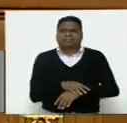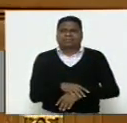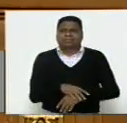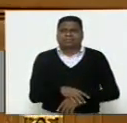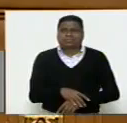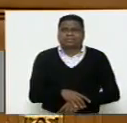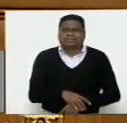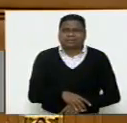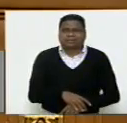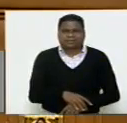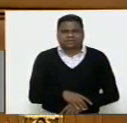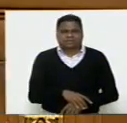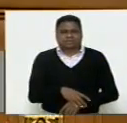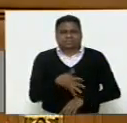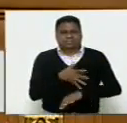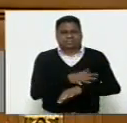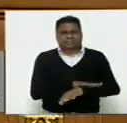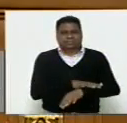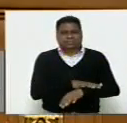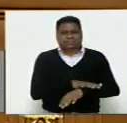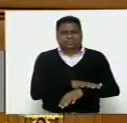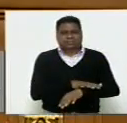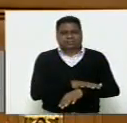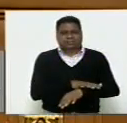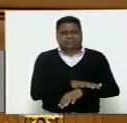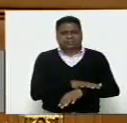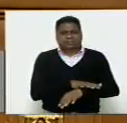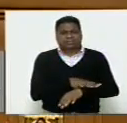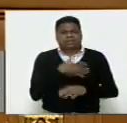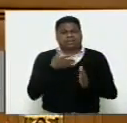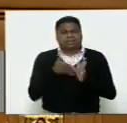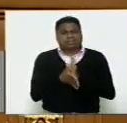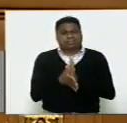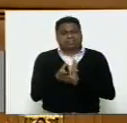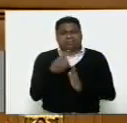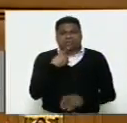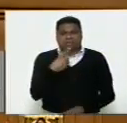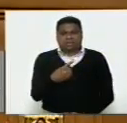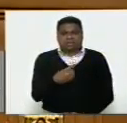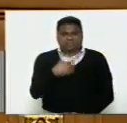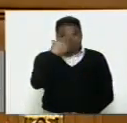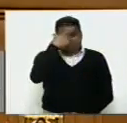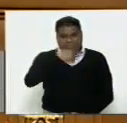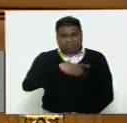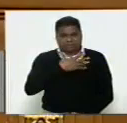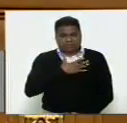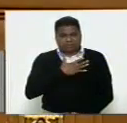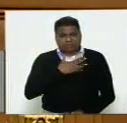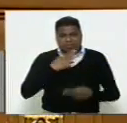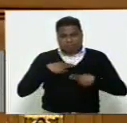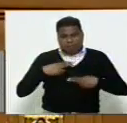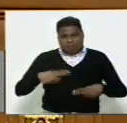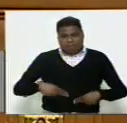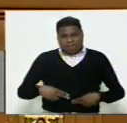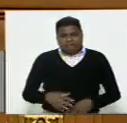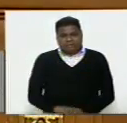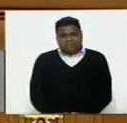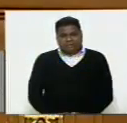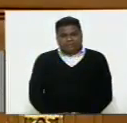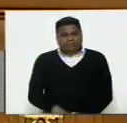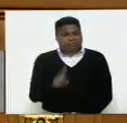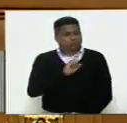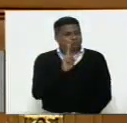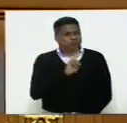peor defecto que podía tener un ser humano era no